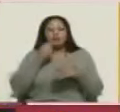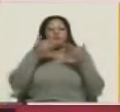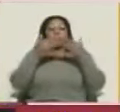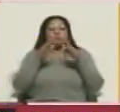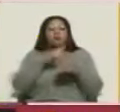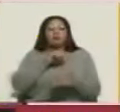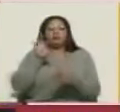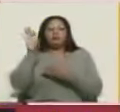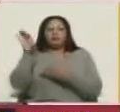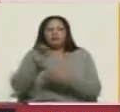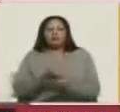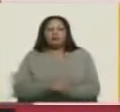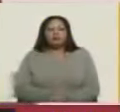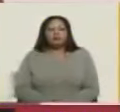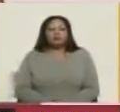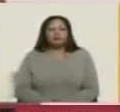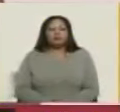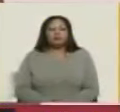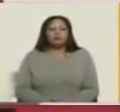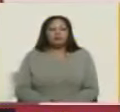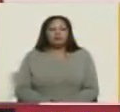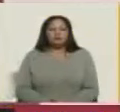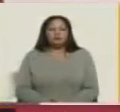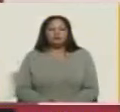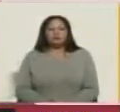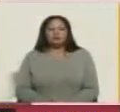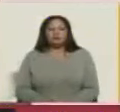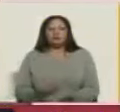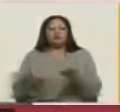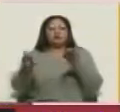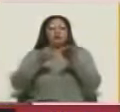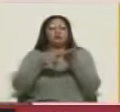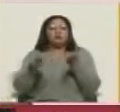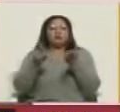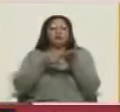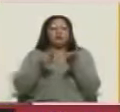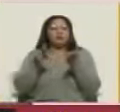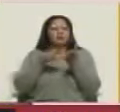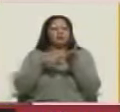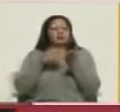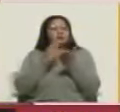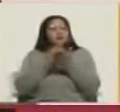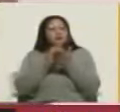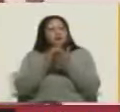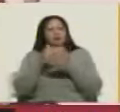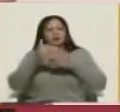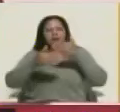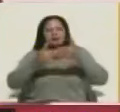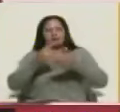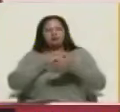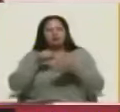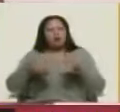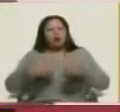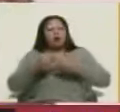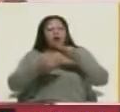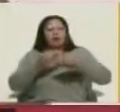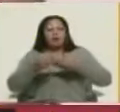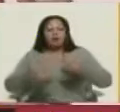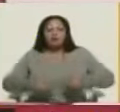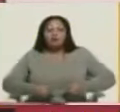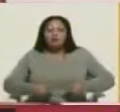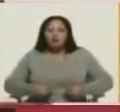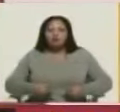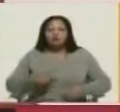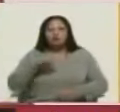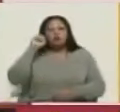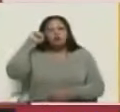país. Eso lo ha repetido incansablemente. Hemos hecho esfuerzo. Recordaba